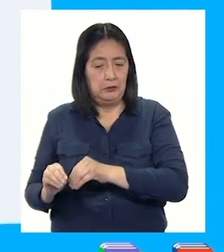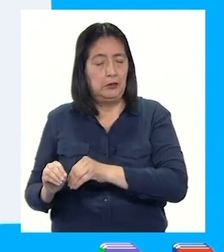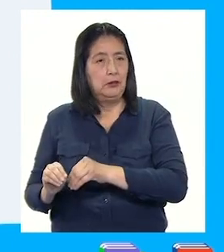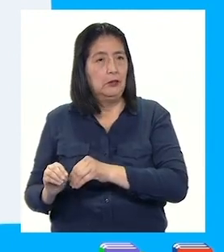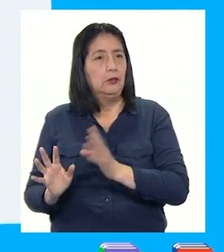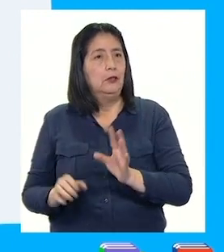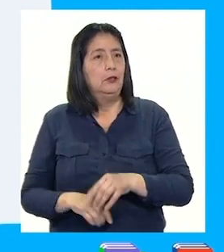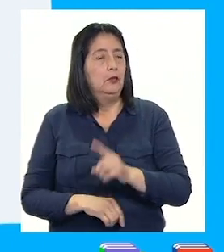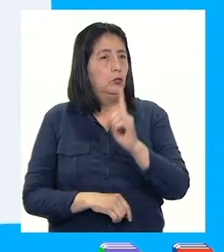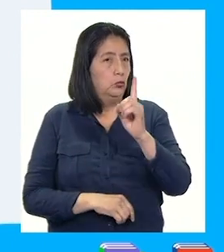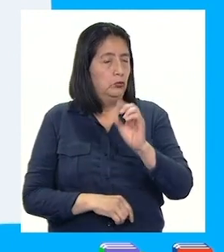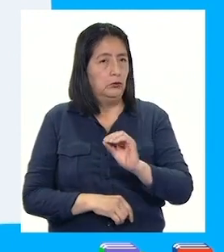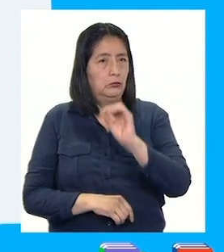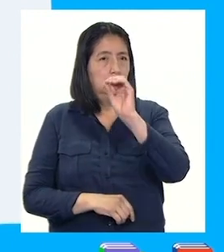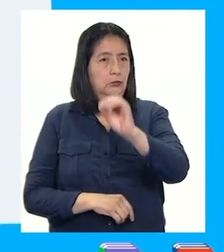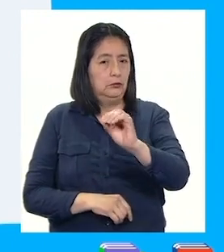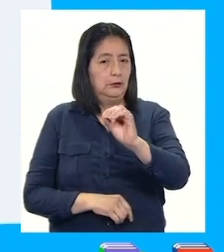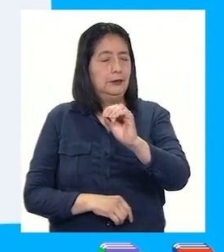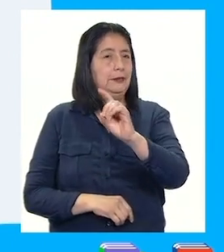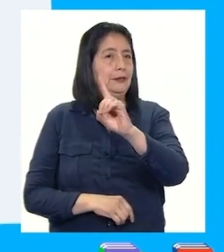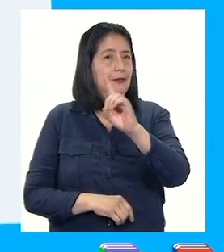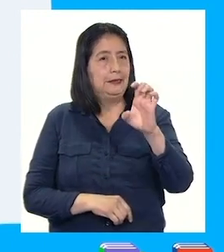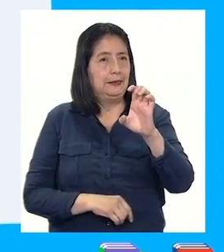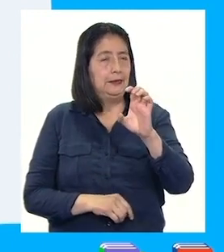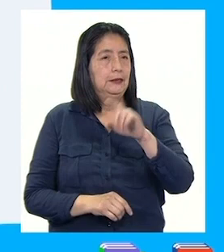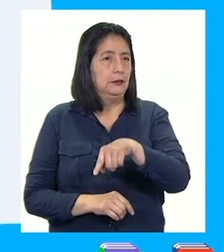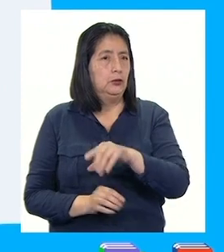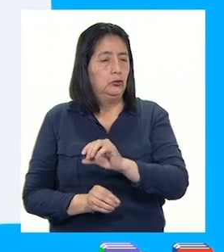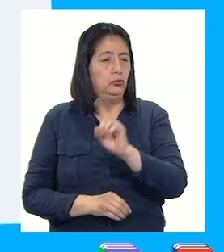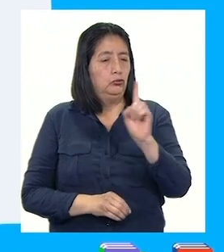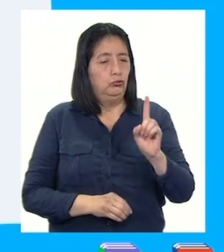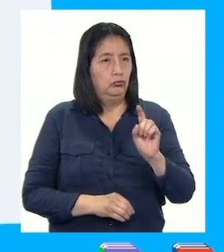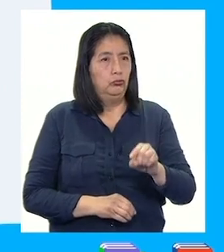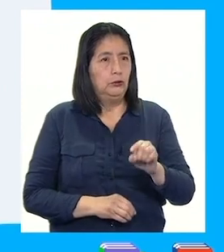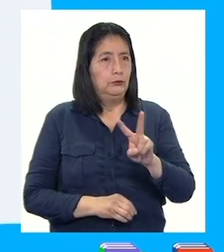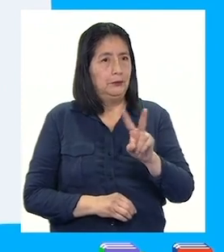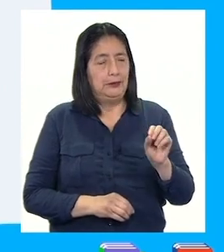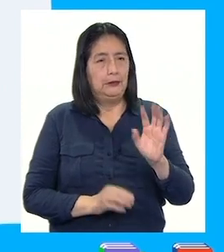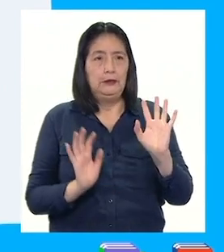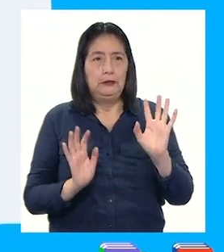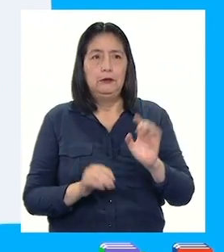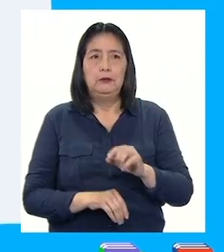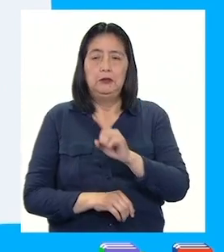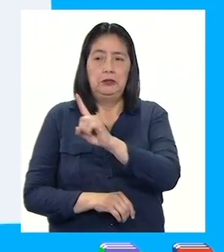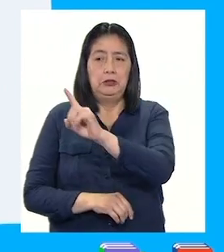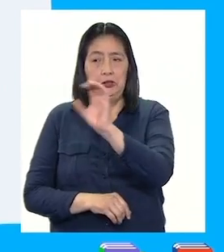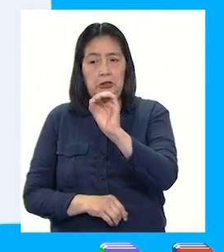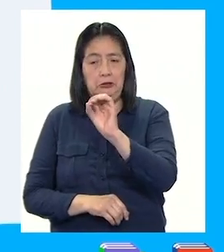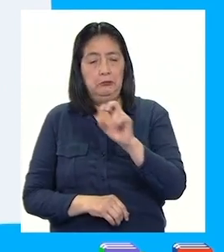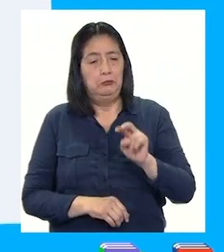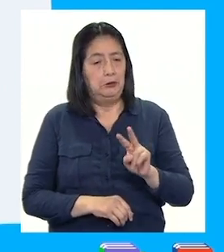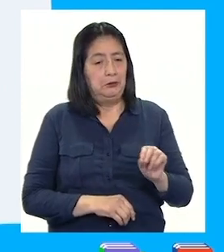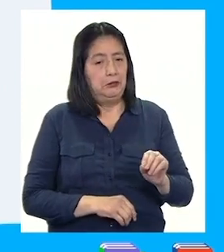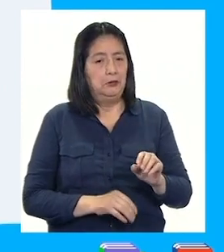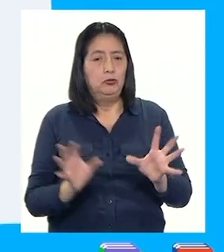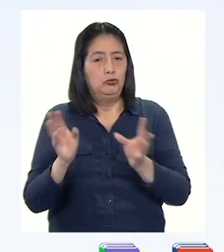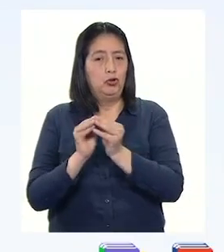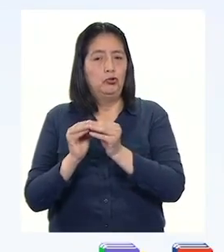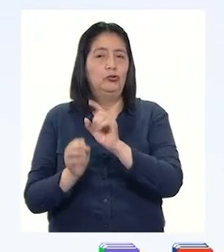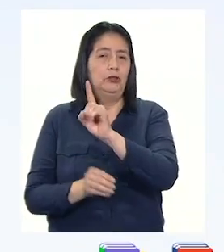en su lugar a una piedrita en el 100 y a una piedrita en el 20. Con lo cual, 100 más 20 es